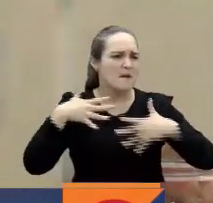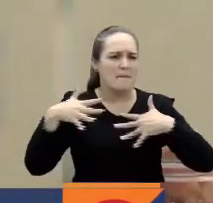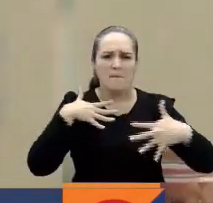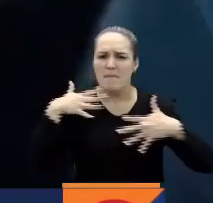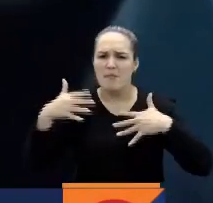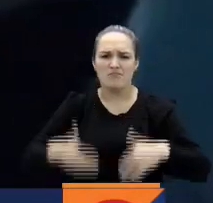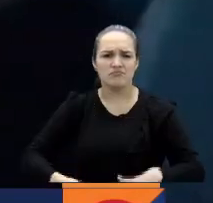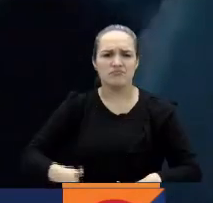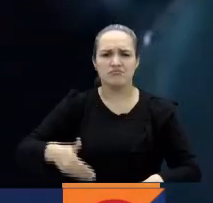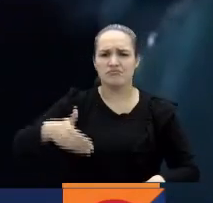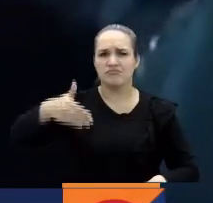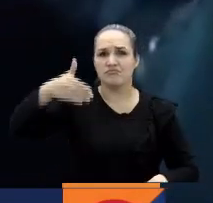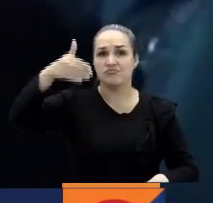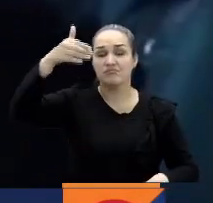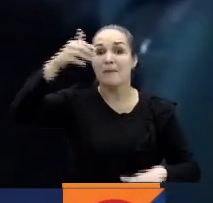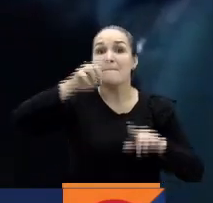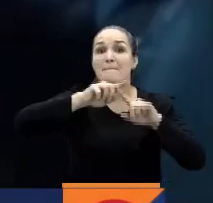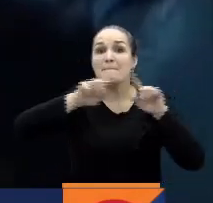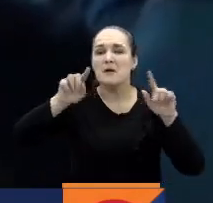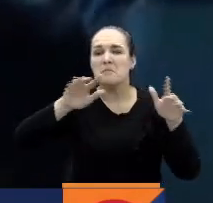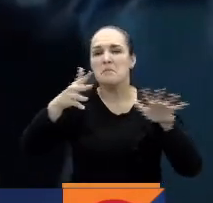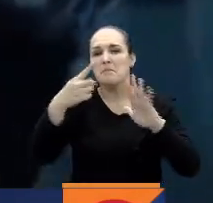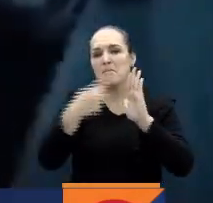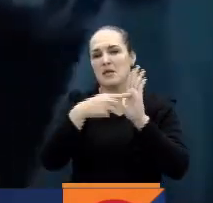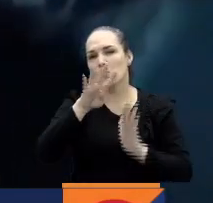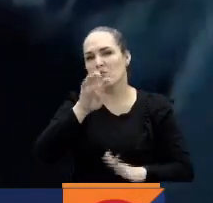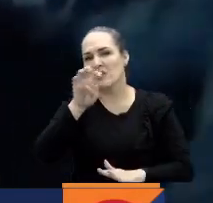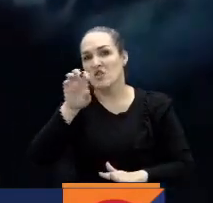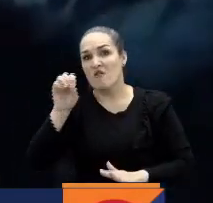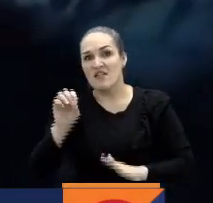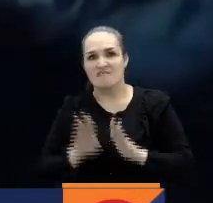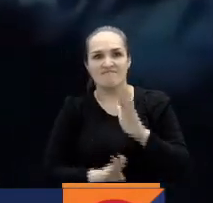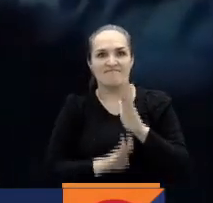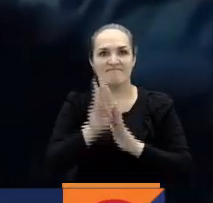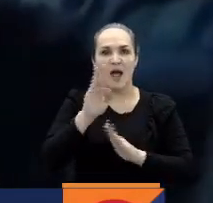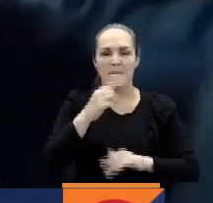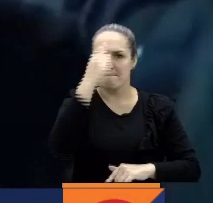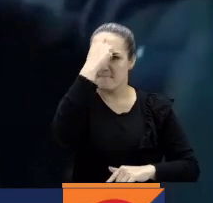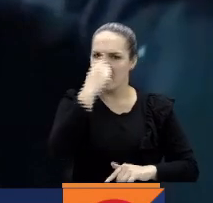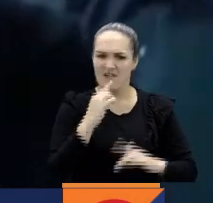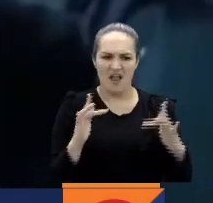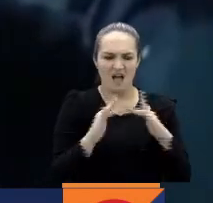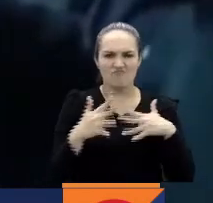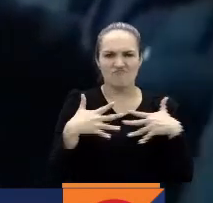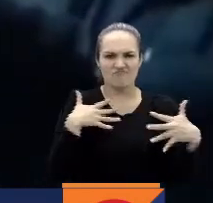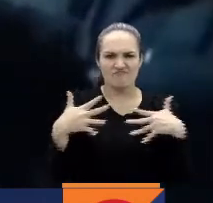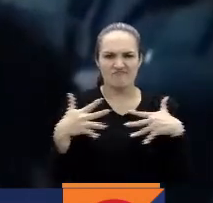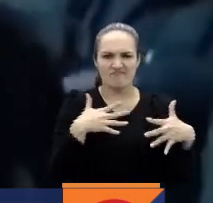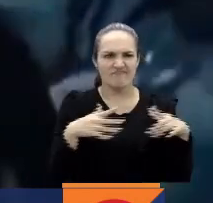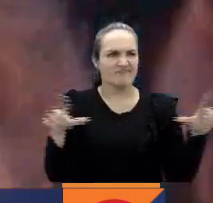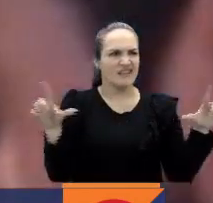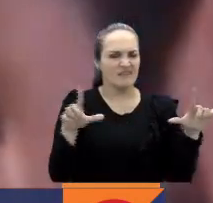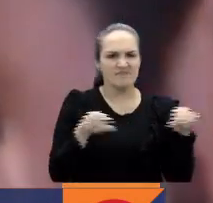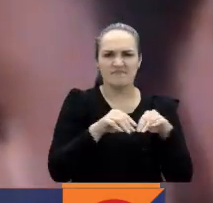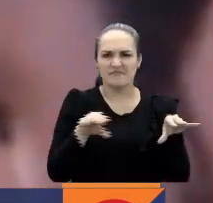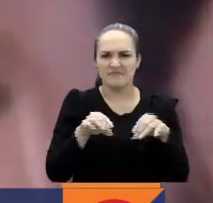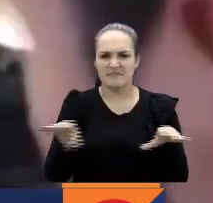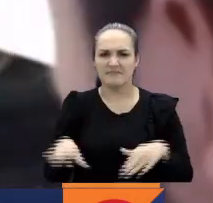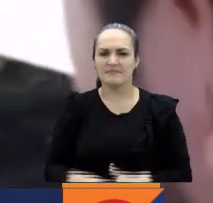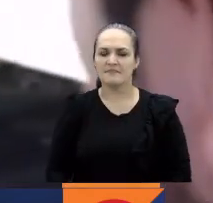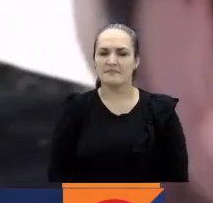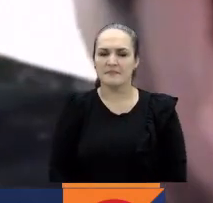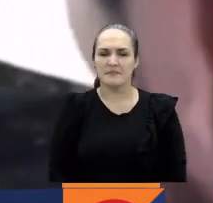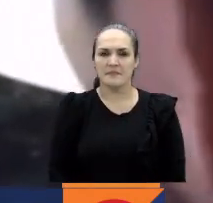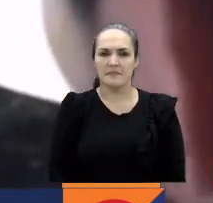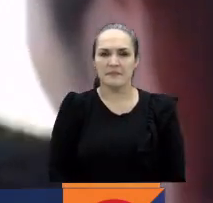personajes, aunque fue hasta la década de los 90 que empezó a perfilar su trabajo actoral en medios de comunicación. Te estás creyendo